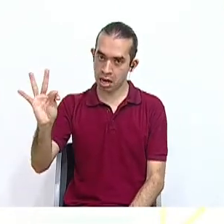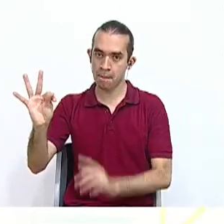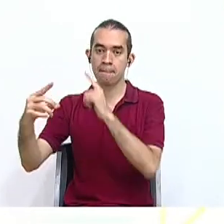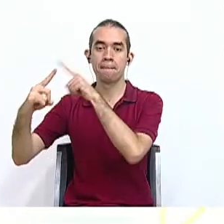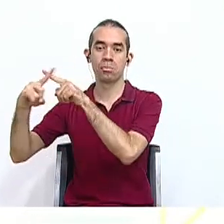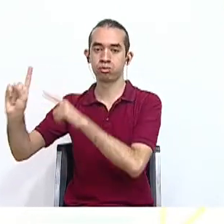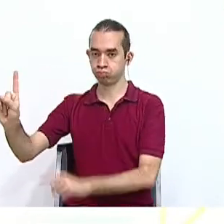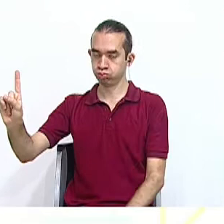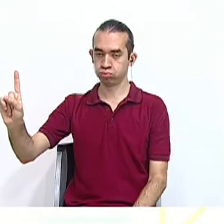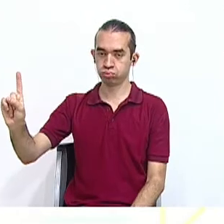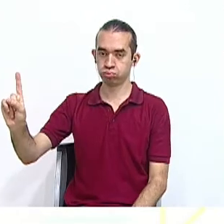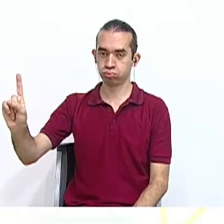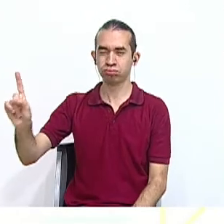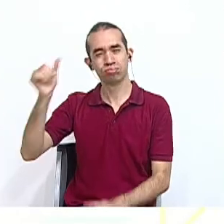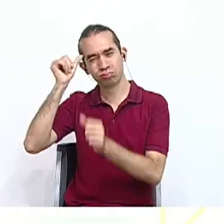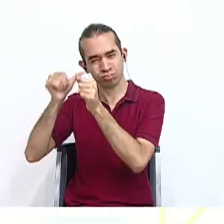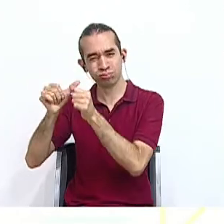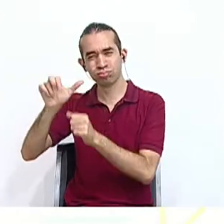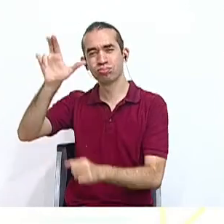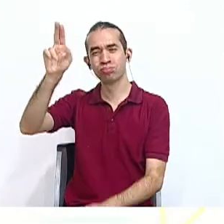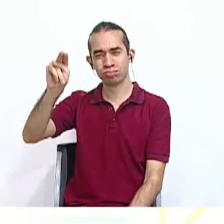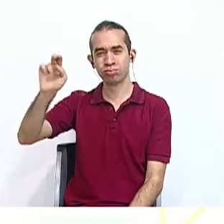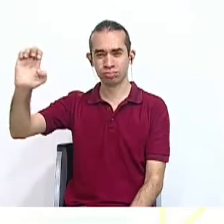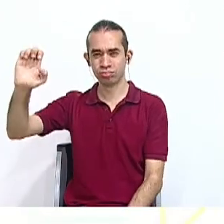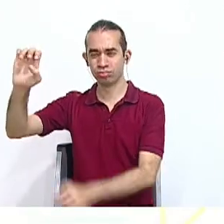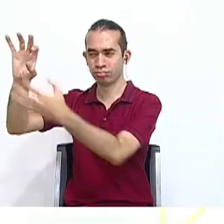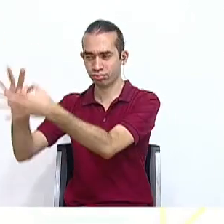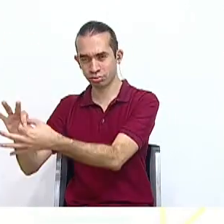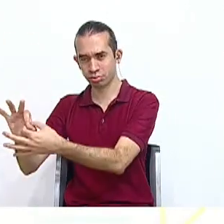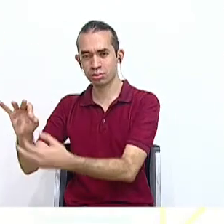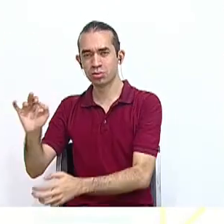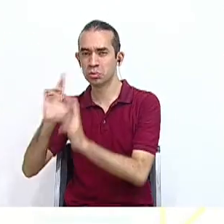0,087t por 1, que era el resultado del logaritmo natural de e.